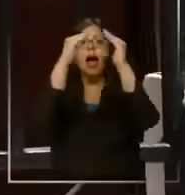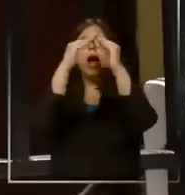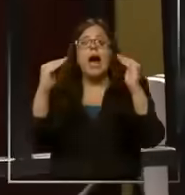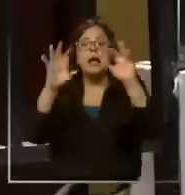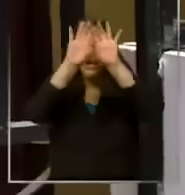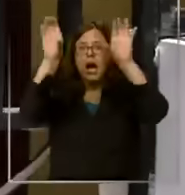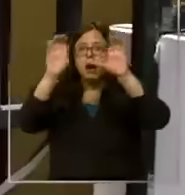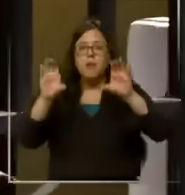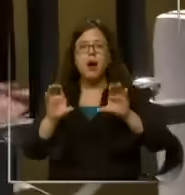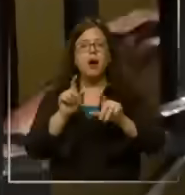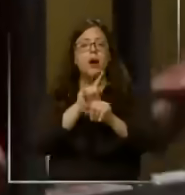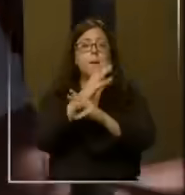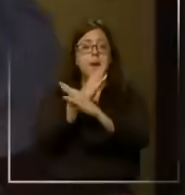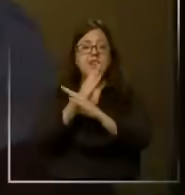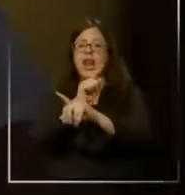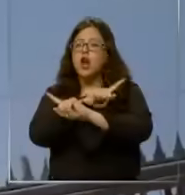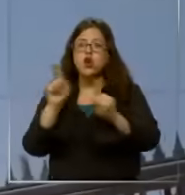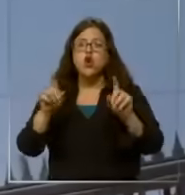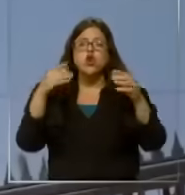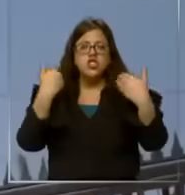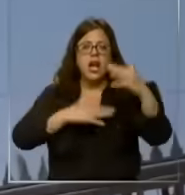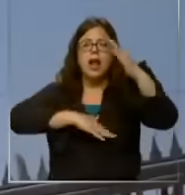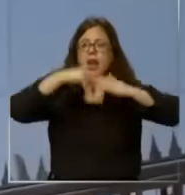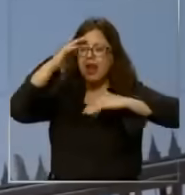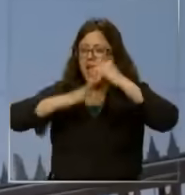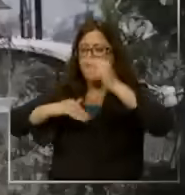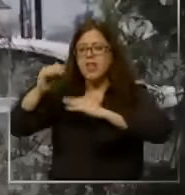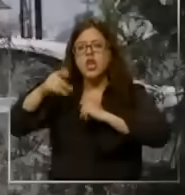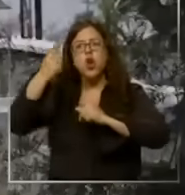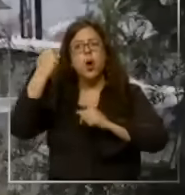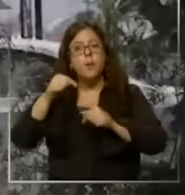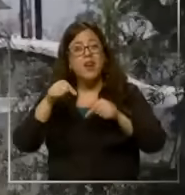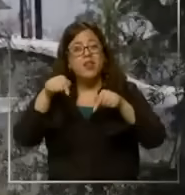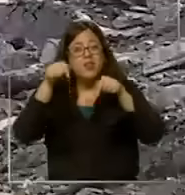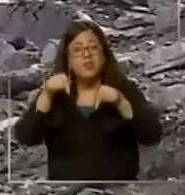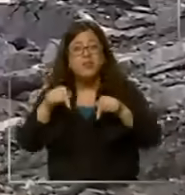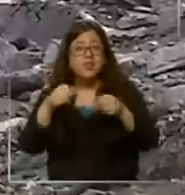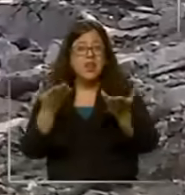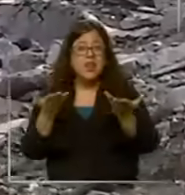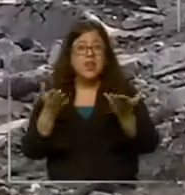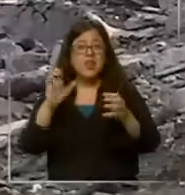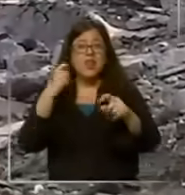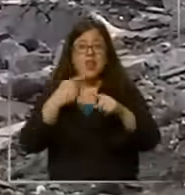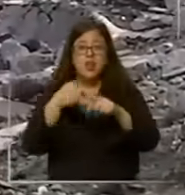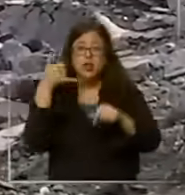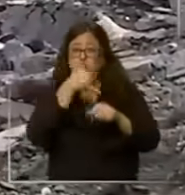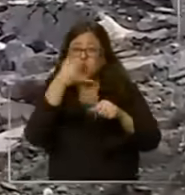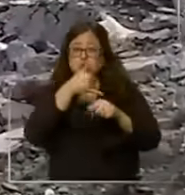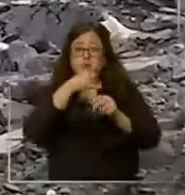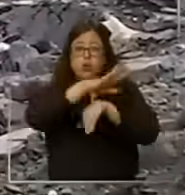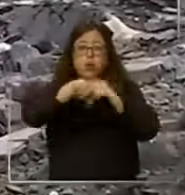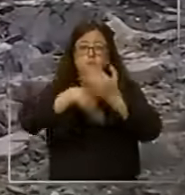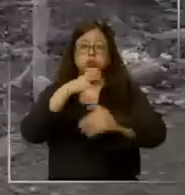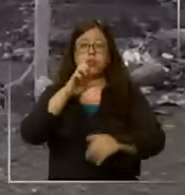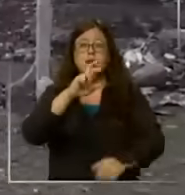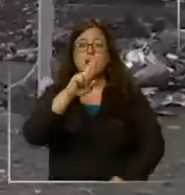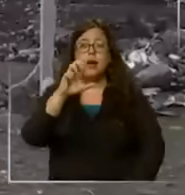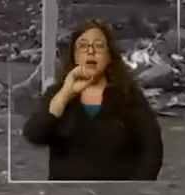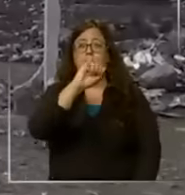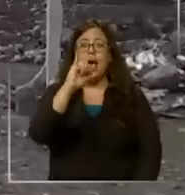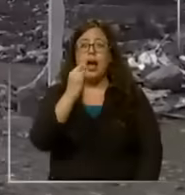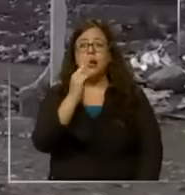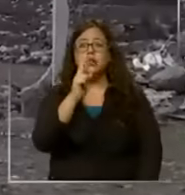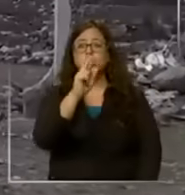ladrillo definitivo en un terreno que precisamente no lo es. Están viviendo arriba de lo que fue el ex vertedero Lorrazuriz, con todos los